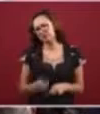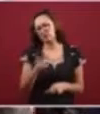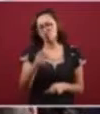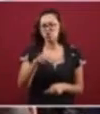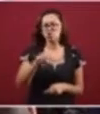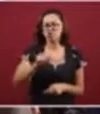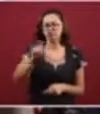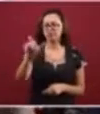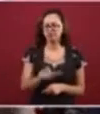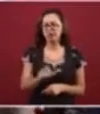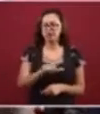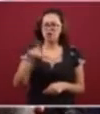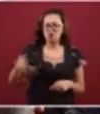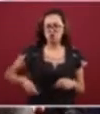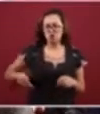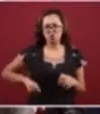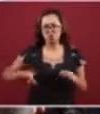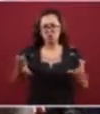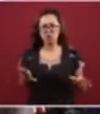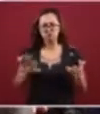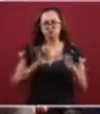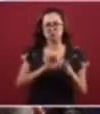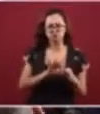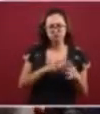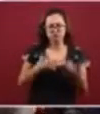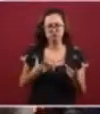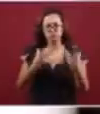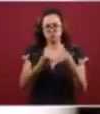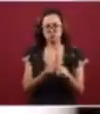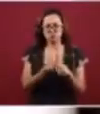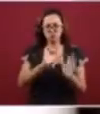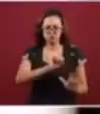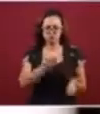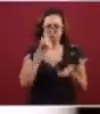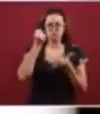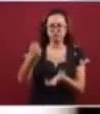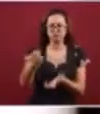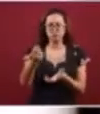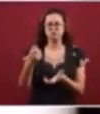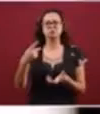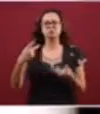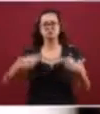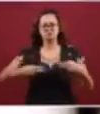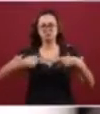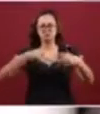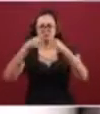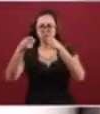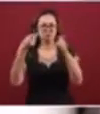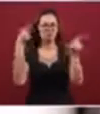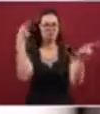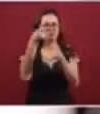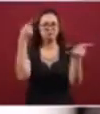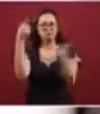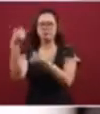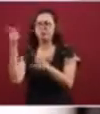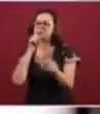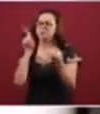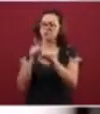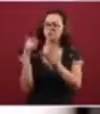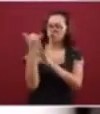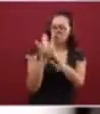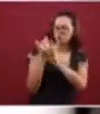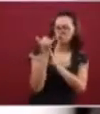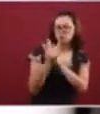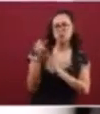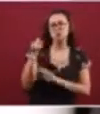Notimex es una agencia del Estado, no del gobierno, y está utilizando recursos públicos para agredir a periodistas y youtubers críticos.